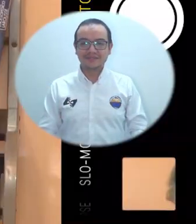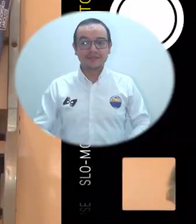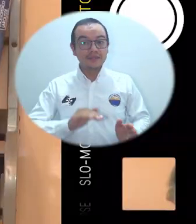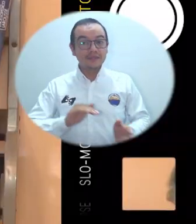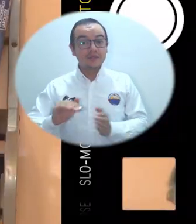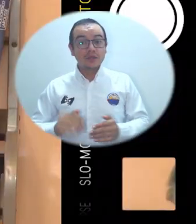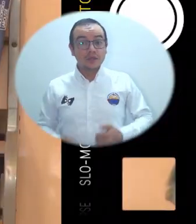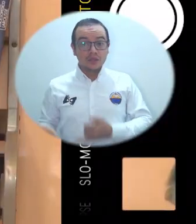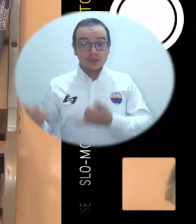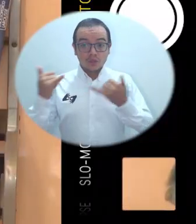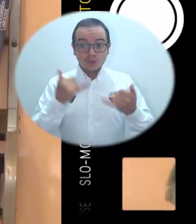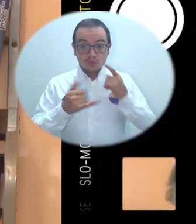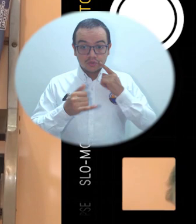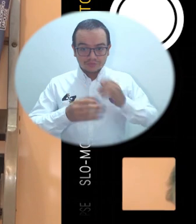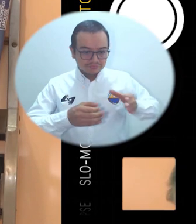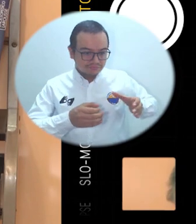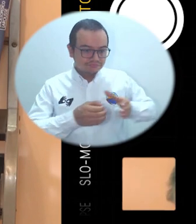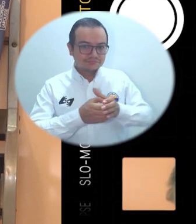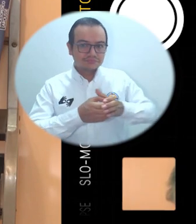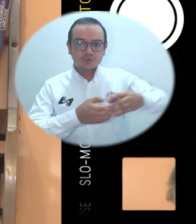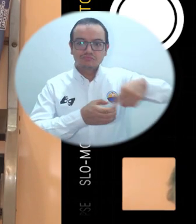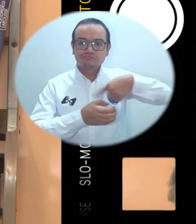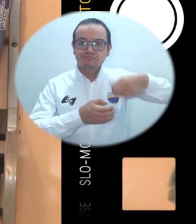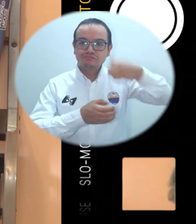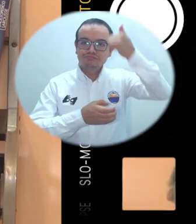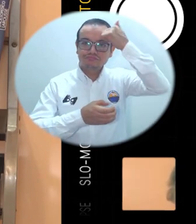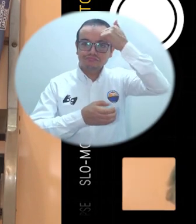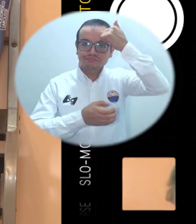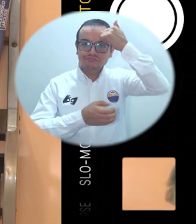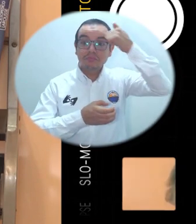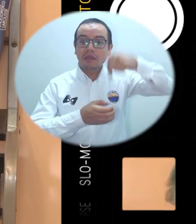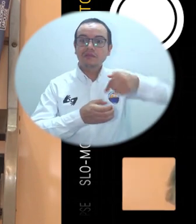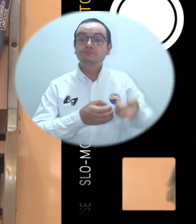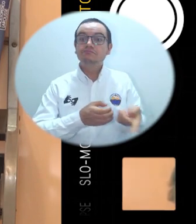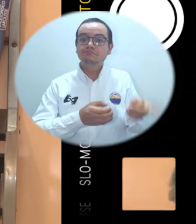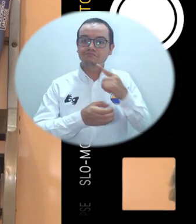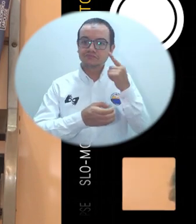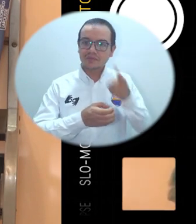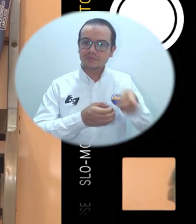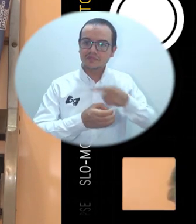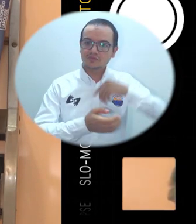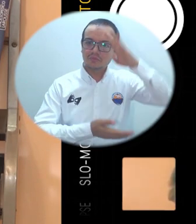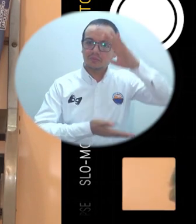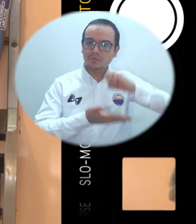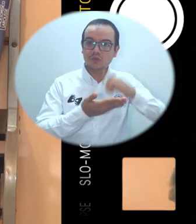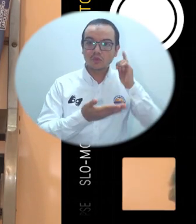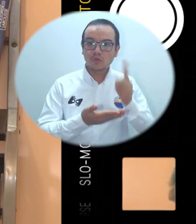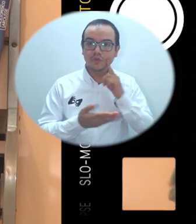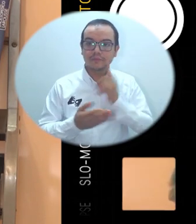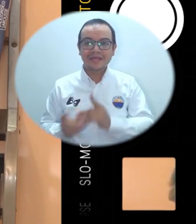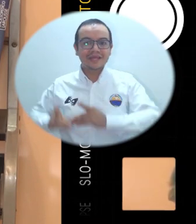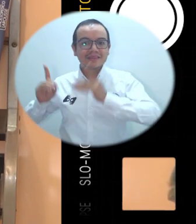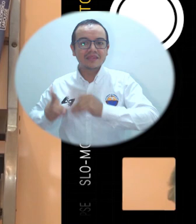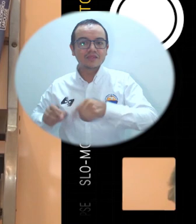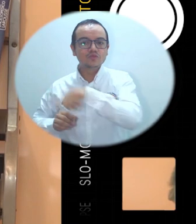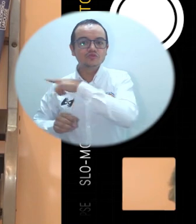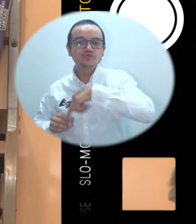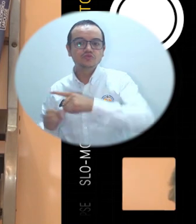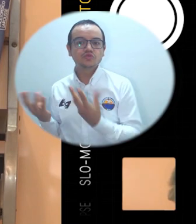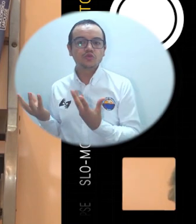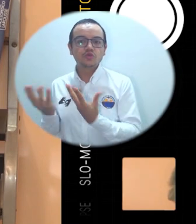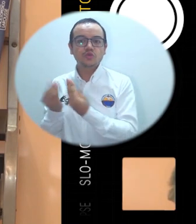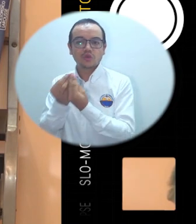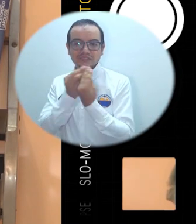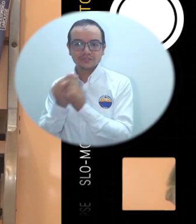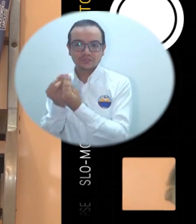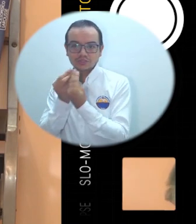La comunidad docente de esta Casa de Estudios Superiores también se pronunció con respecto a la trascendental decisión del Consejo Superior al